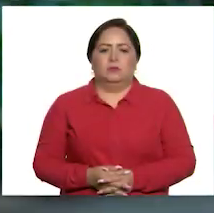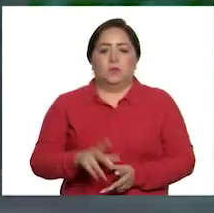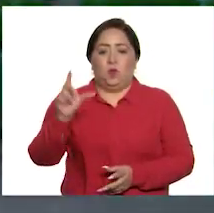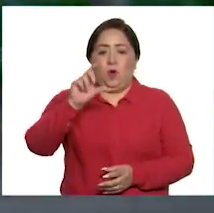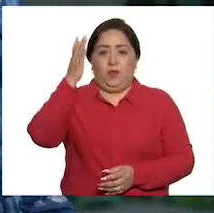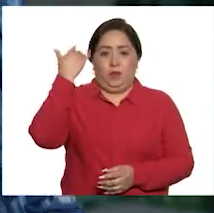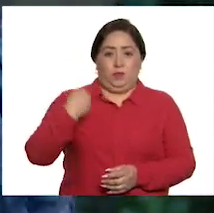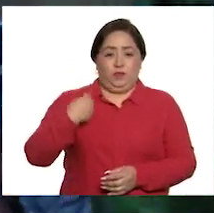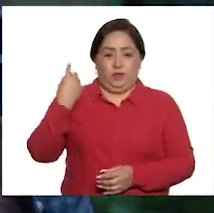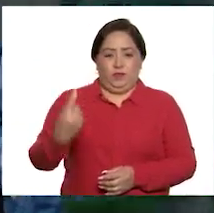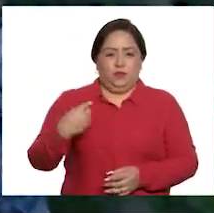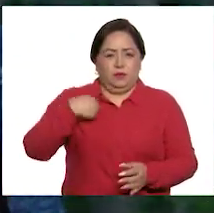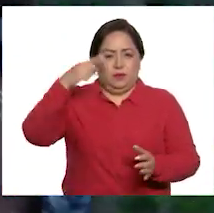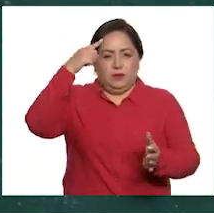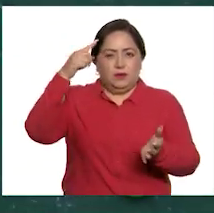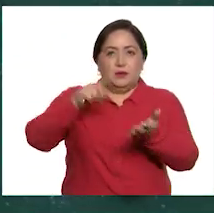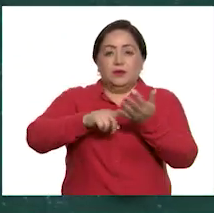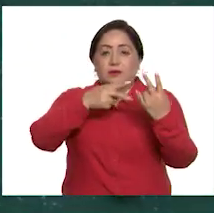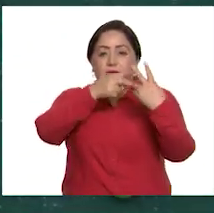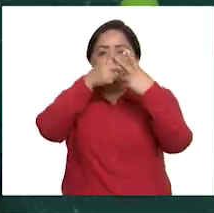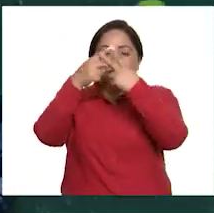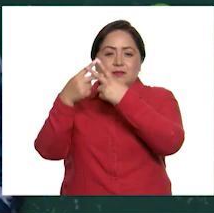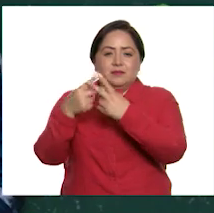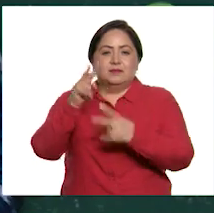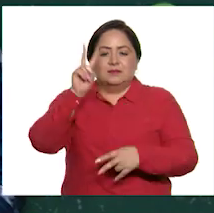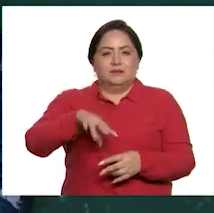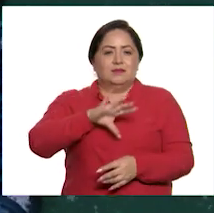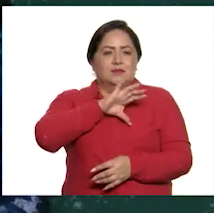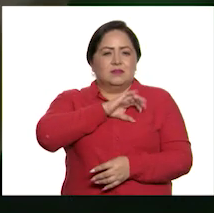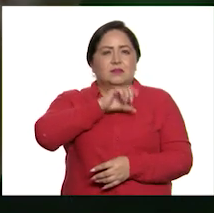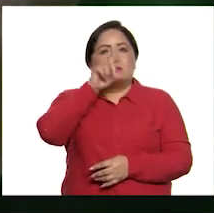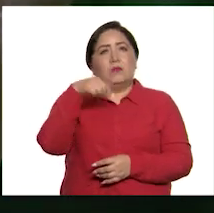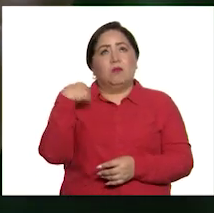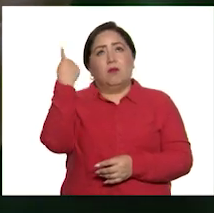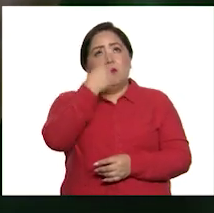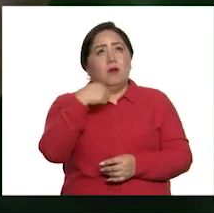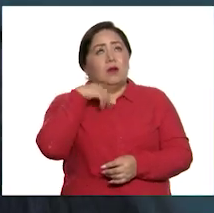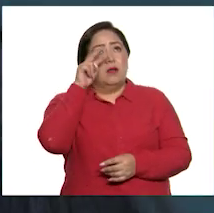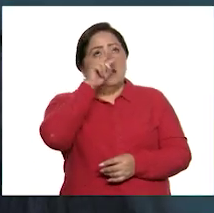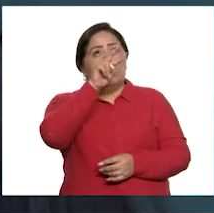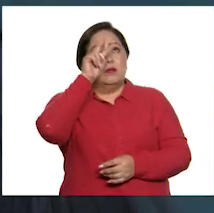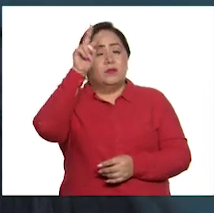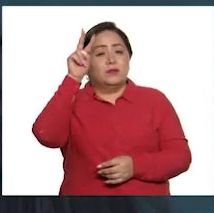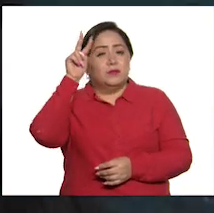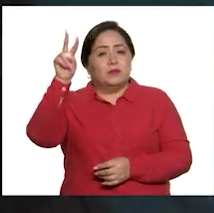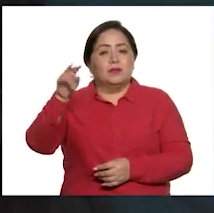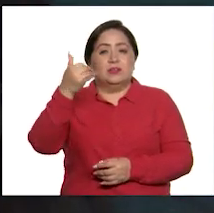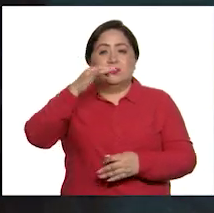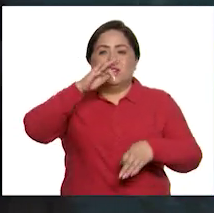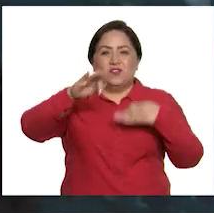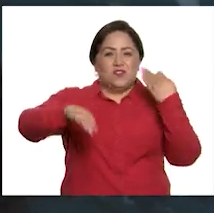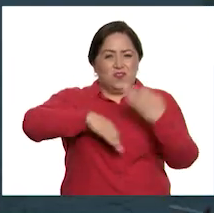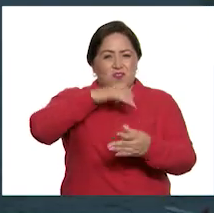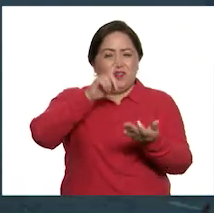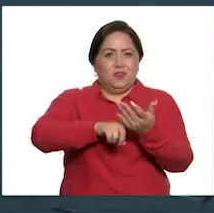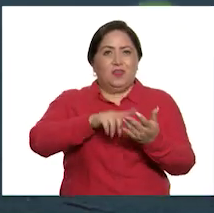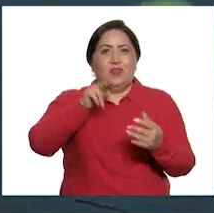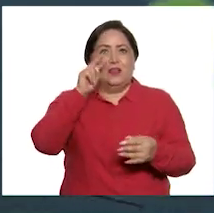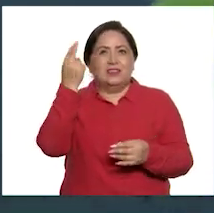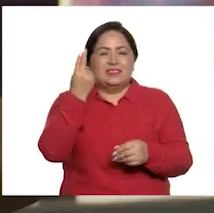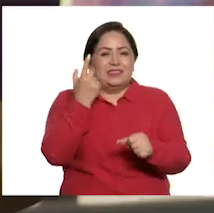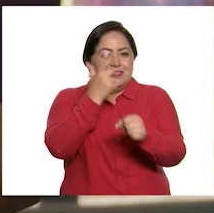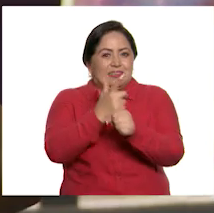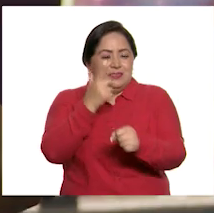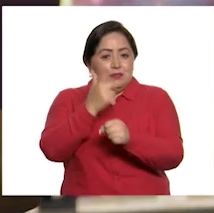Cuando era pequeña, creía que las estrellas serían mi pasión y pasaba horas viendo al espacio y todo lo que aún había por